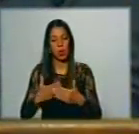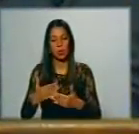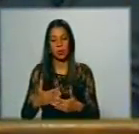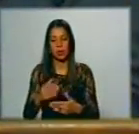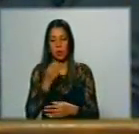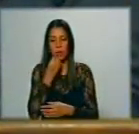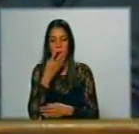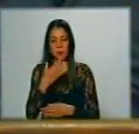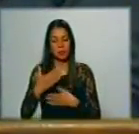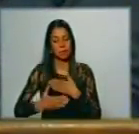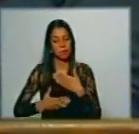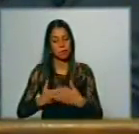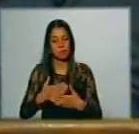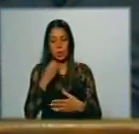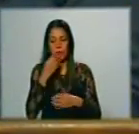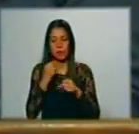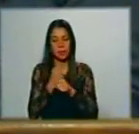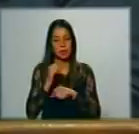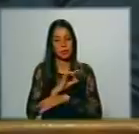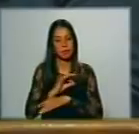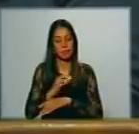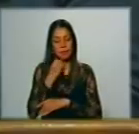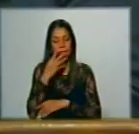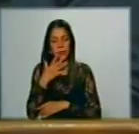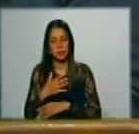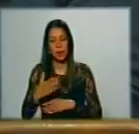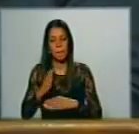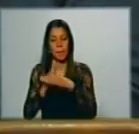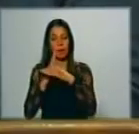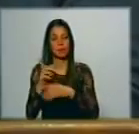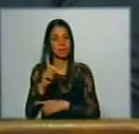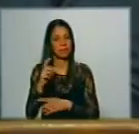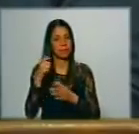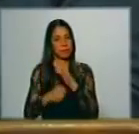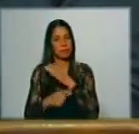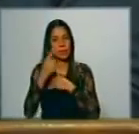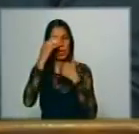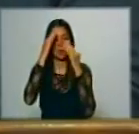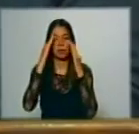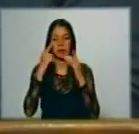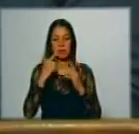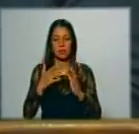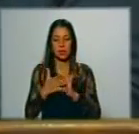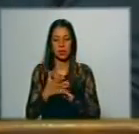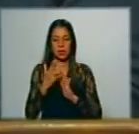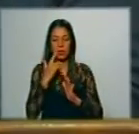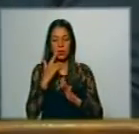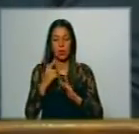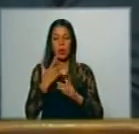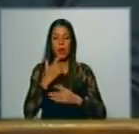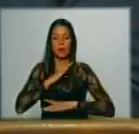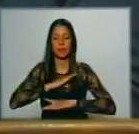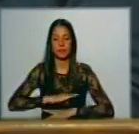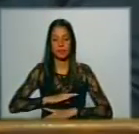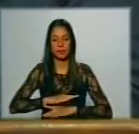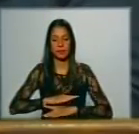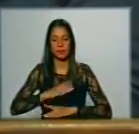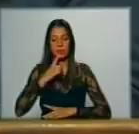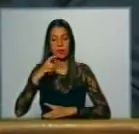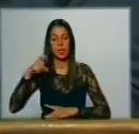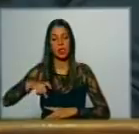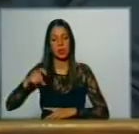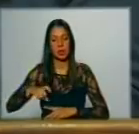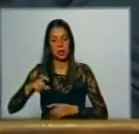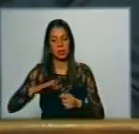regular, eficaz, eficiente, ininterrumpida, en atención a la satisfacción de las